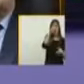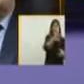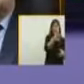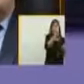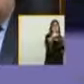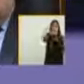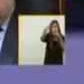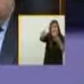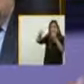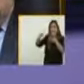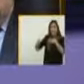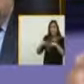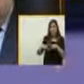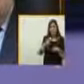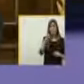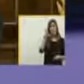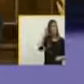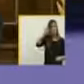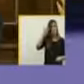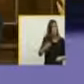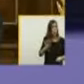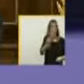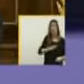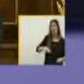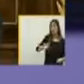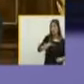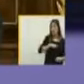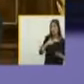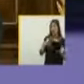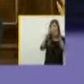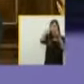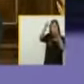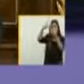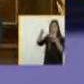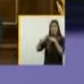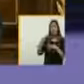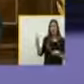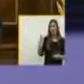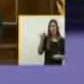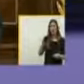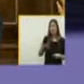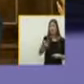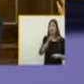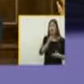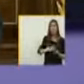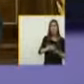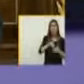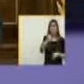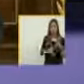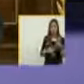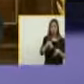correlación con número de votos de ciudadanos que apoyan cada unha desas opcións. E eu creo que eso é o